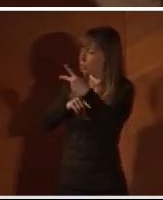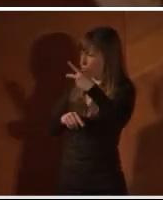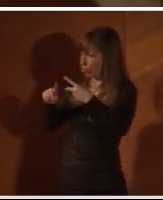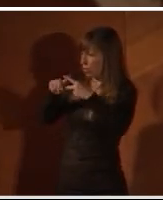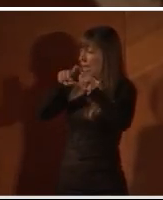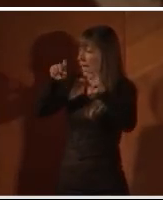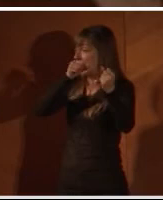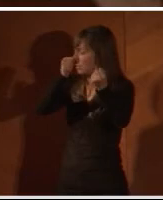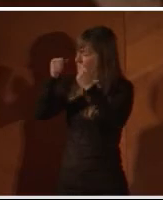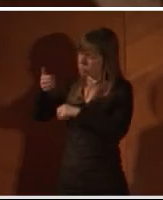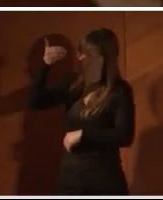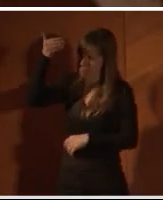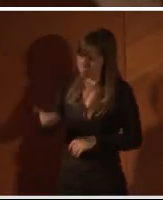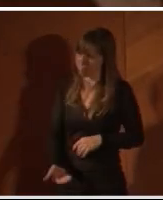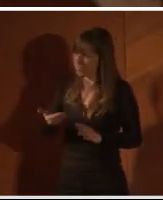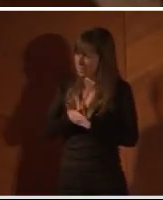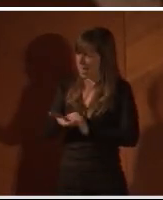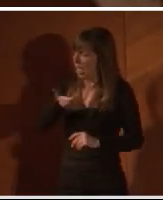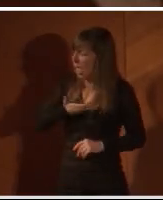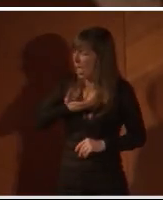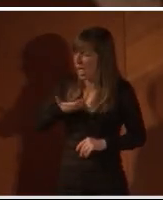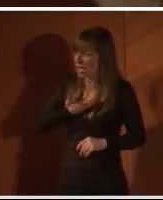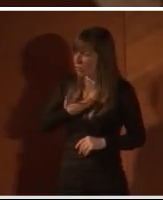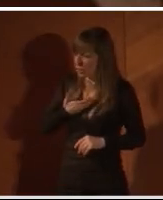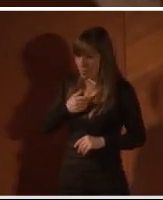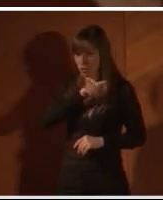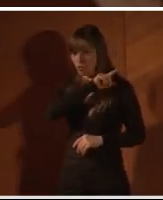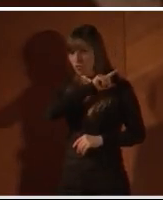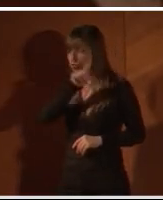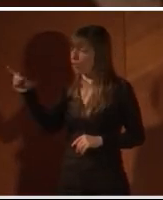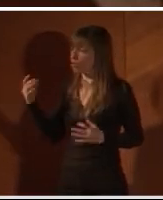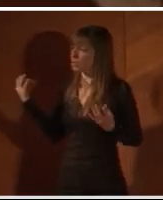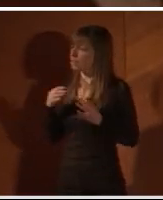institucional. Es clave que los ayuntamientos nos pongamos de acuerdo en